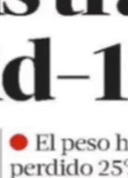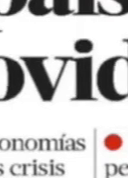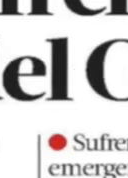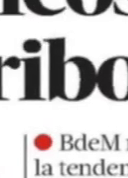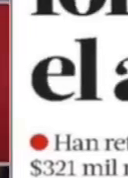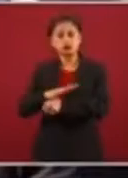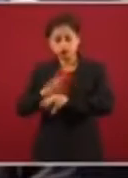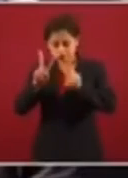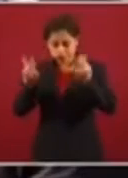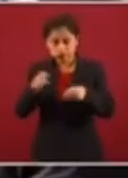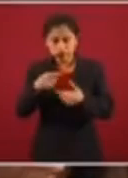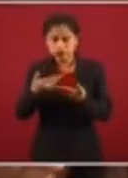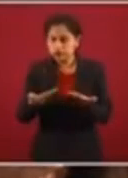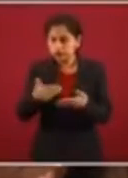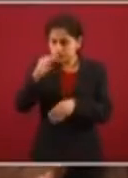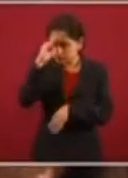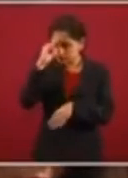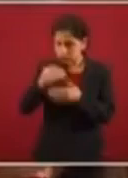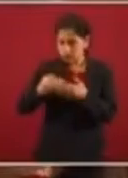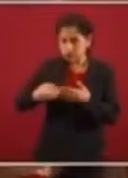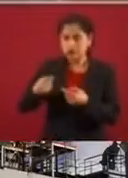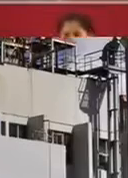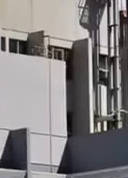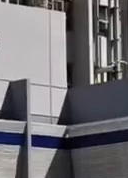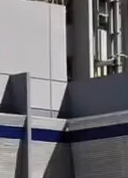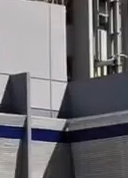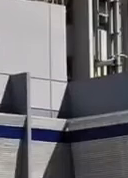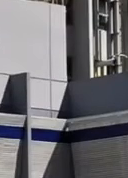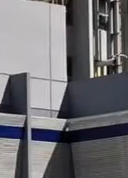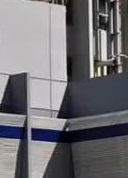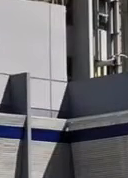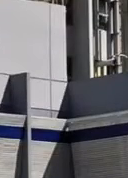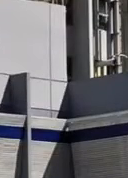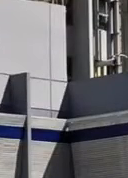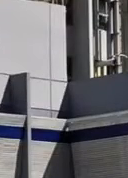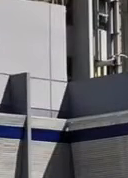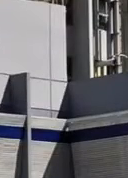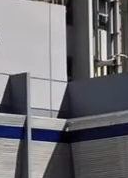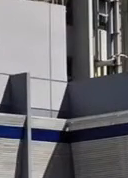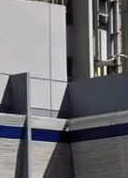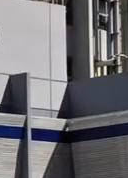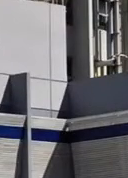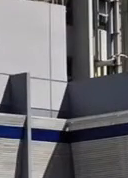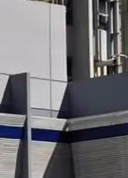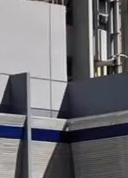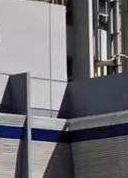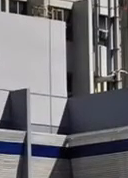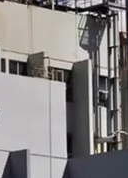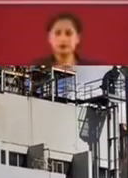tema? Y también preguntarle acerca de la reunión con Constellation Brand, ¿se mantiene? ¿A qué hora es?